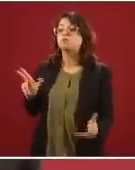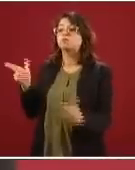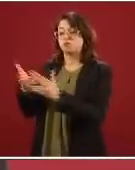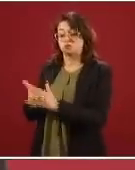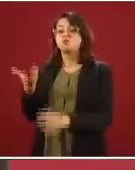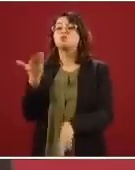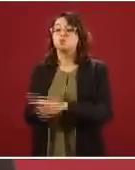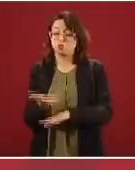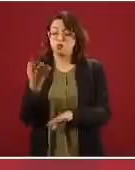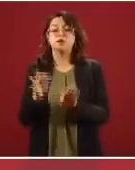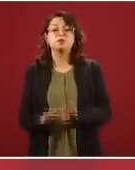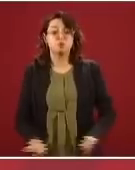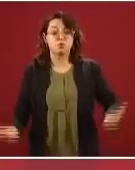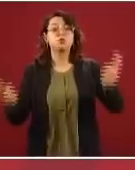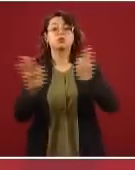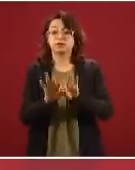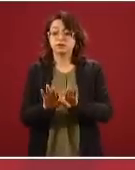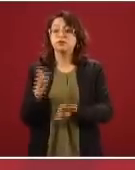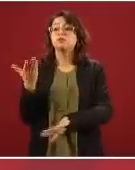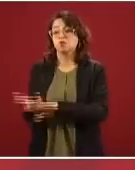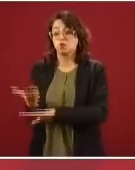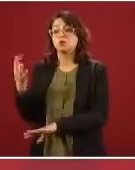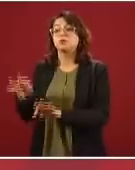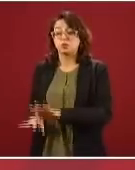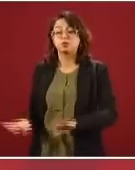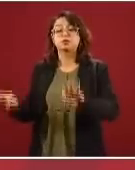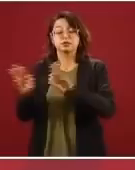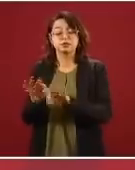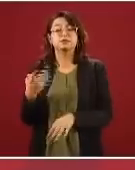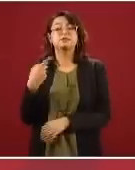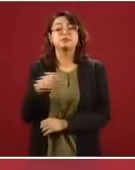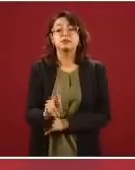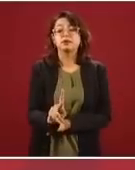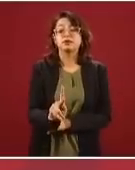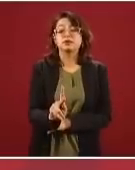pero ya estoy viendo cómo